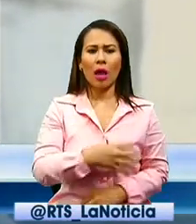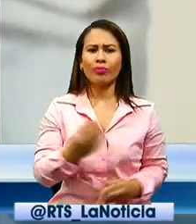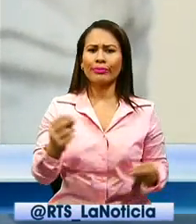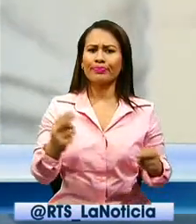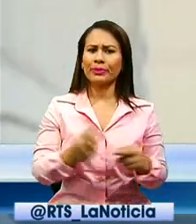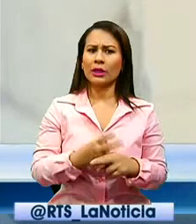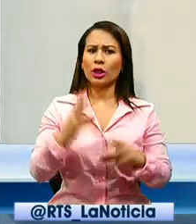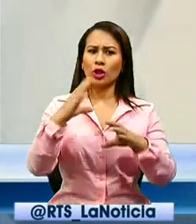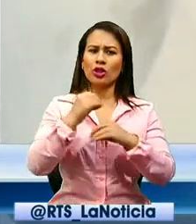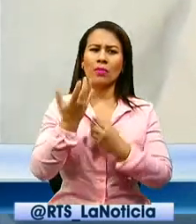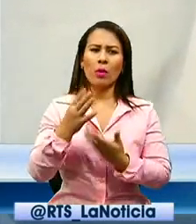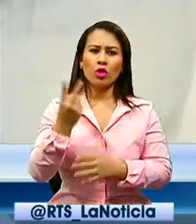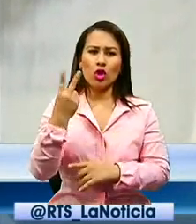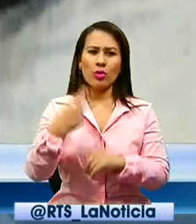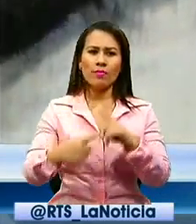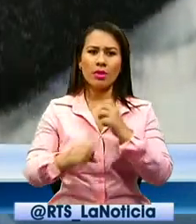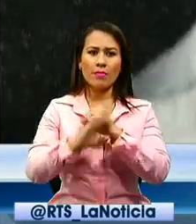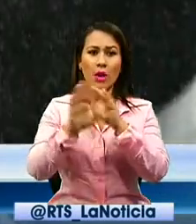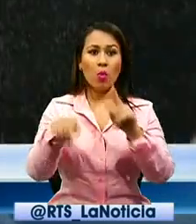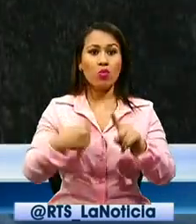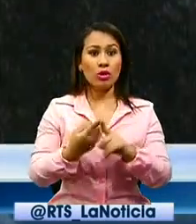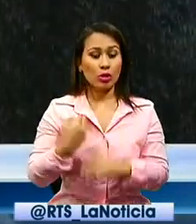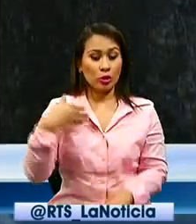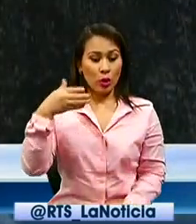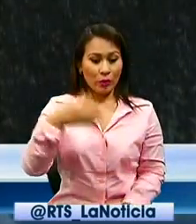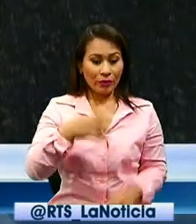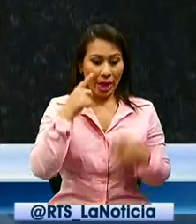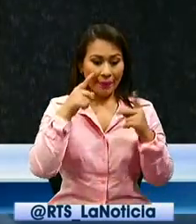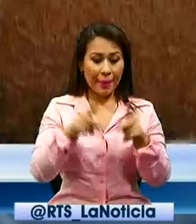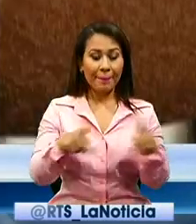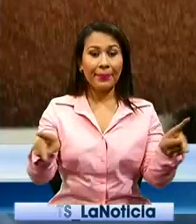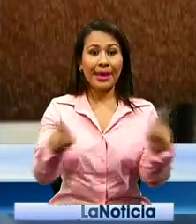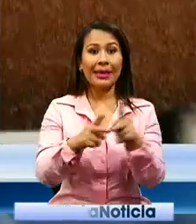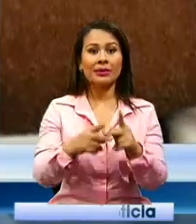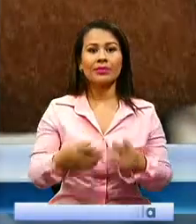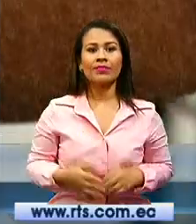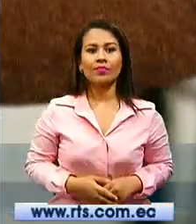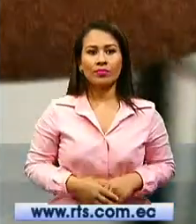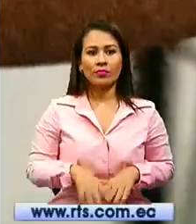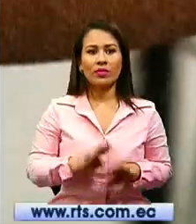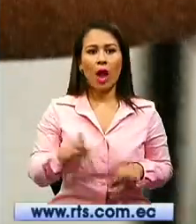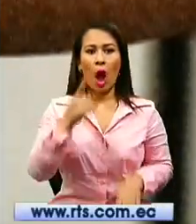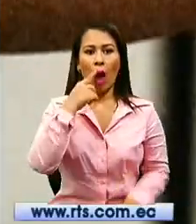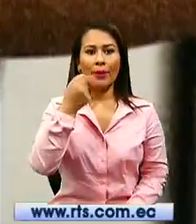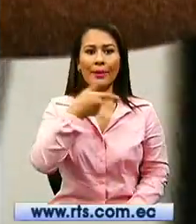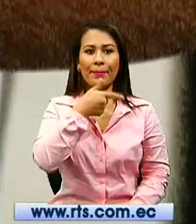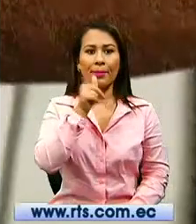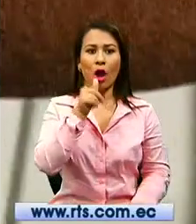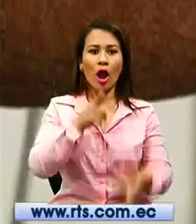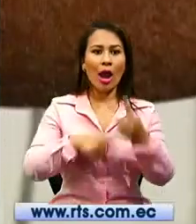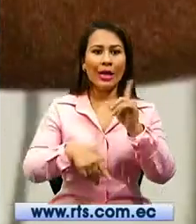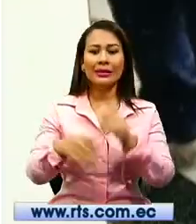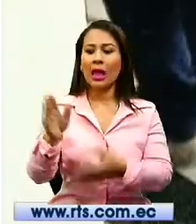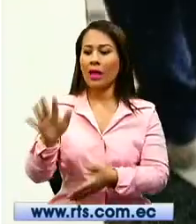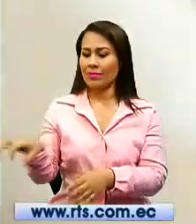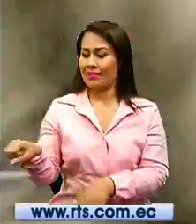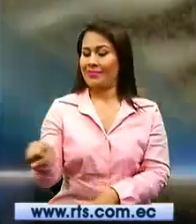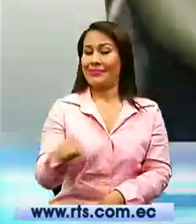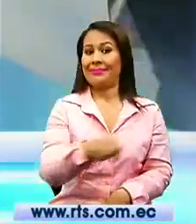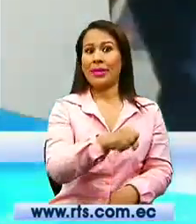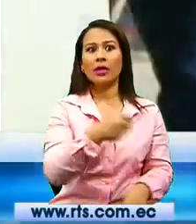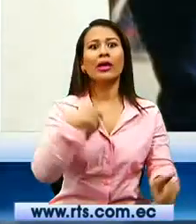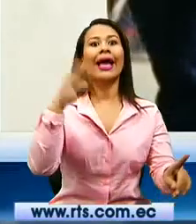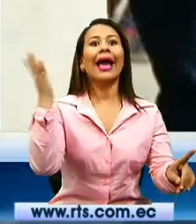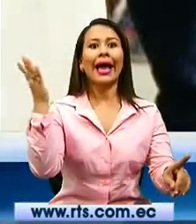de la mañana. Y cuando yo fui a la cancha a verla de nuevo, porque estaba un señor borracho que ya se la llevaba para la casa de él. Ven, ven, le decía. Y cuando yo le digo,